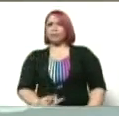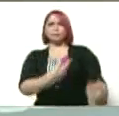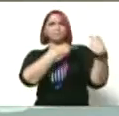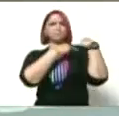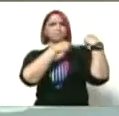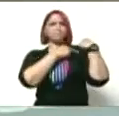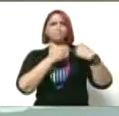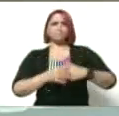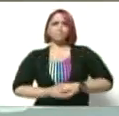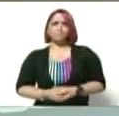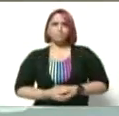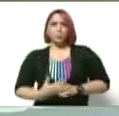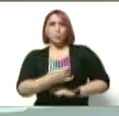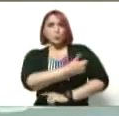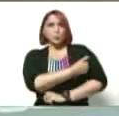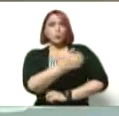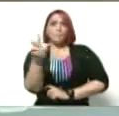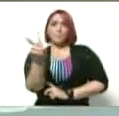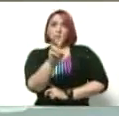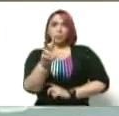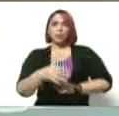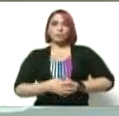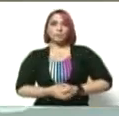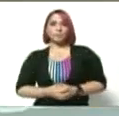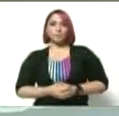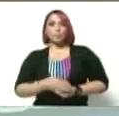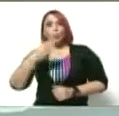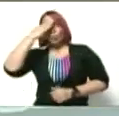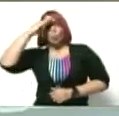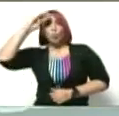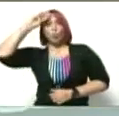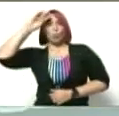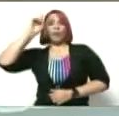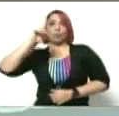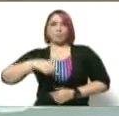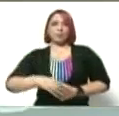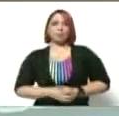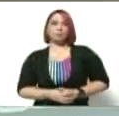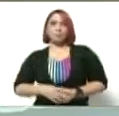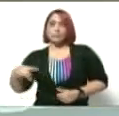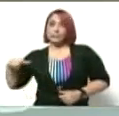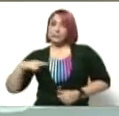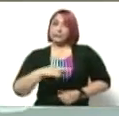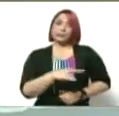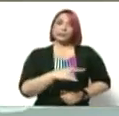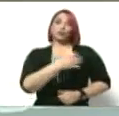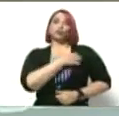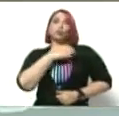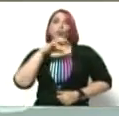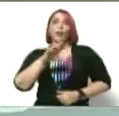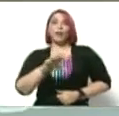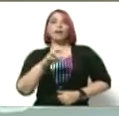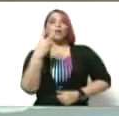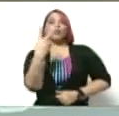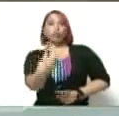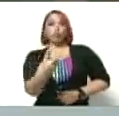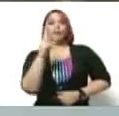las vacunas en venezuela y cuba que bueno aquí llegó la soberana 2 y la agd a la llegó para quedarse